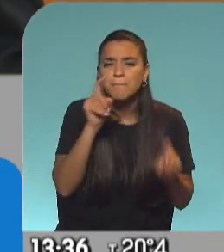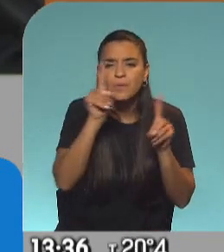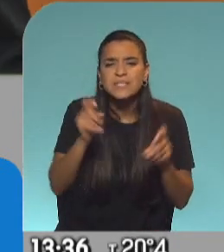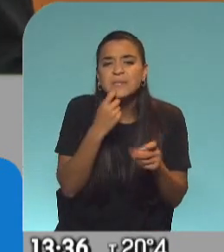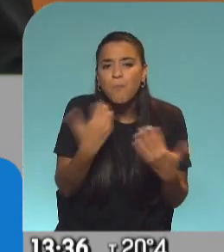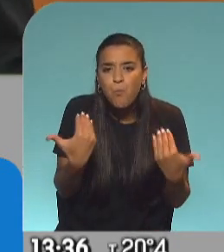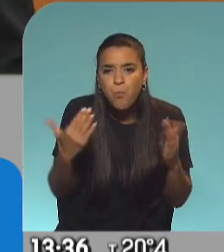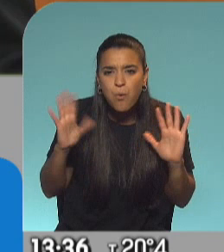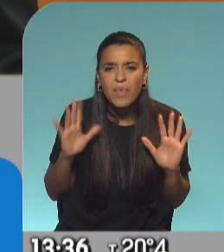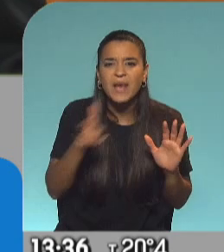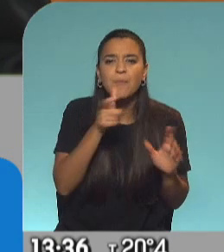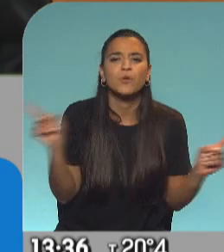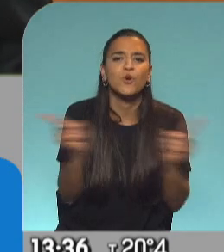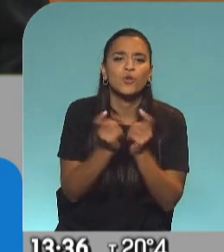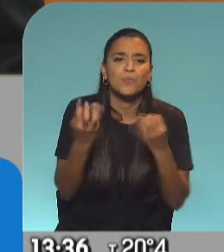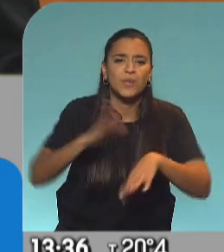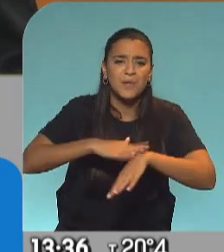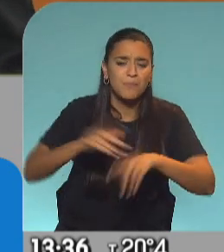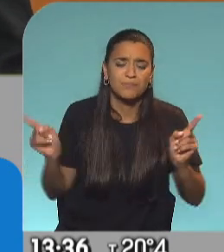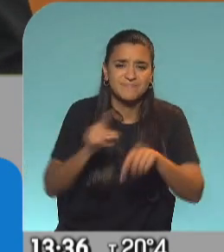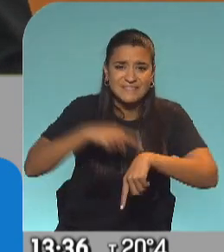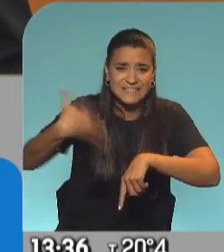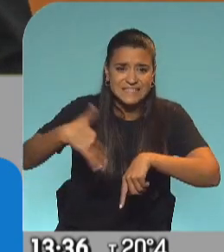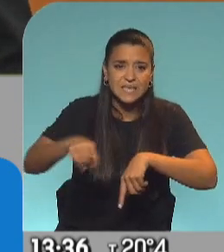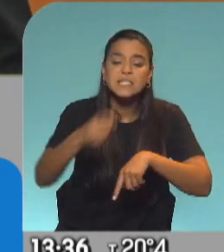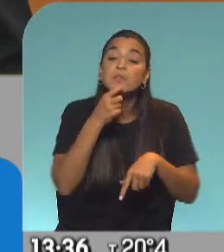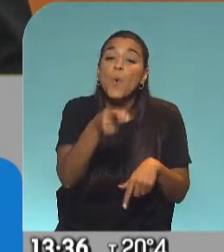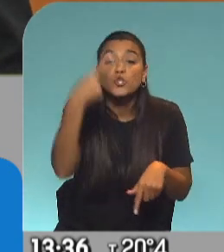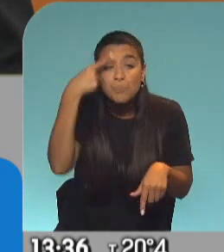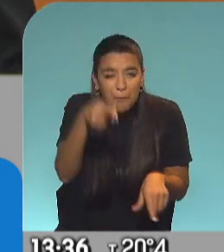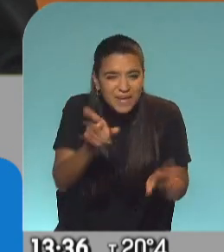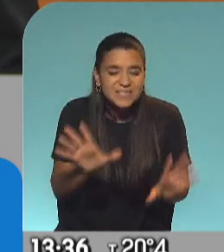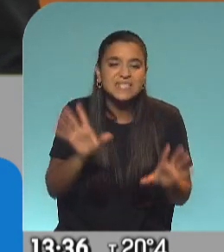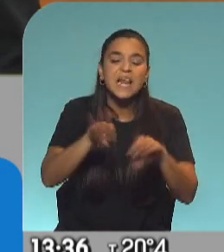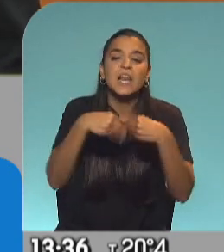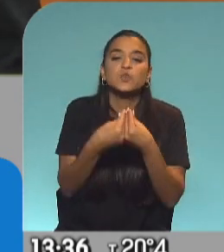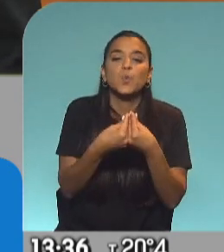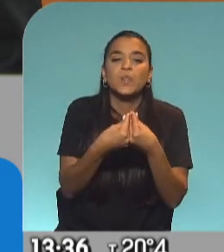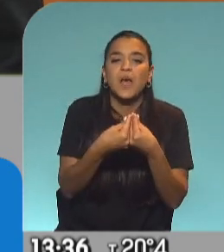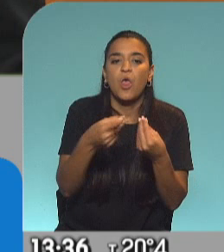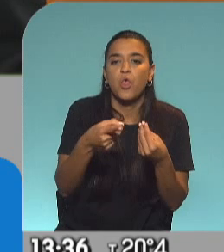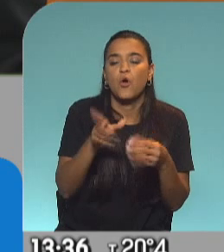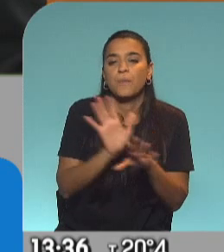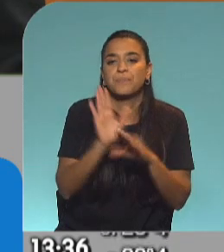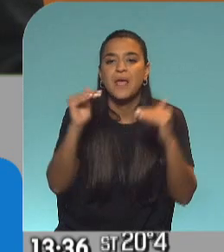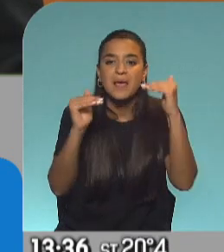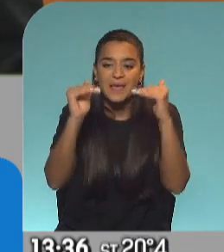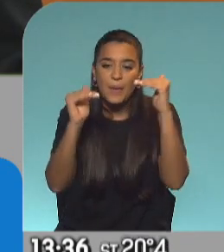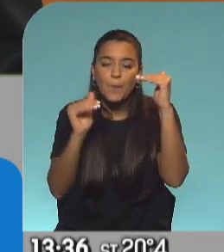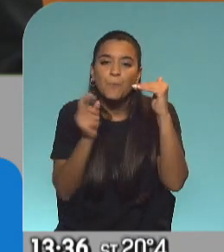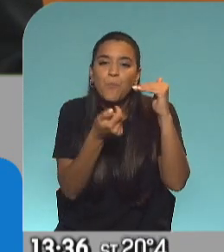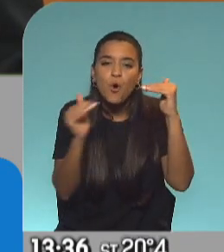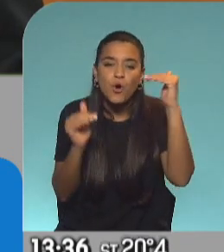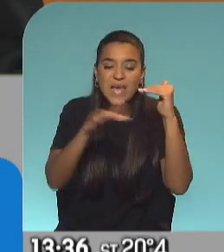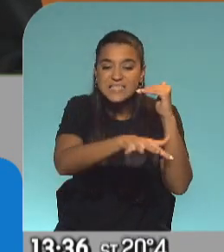si es posible, una respuesta breve, que estamos con poco tiempo. ¿Vos crees que si el resultado es estrecho, el margen es estrecho en algunos de los